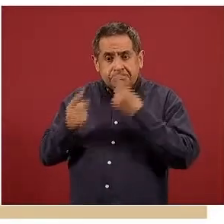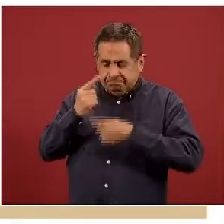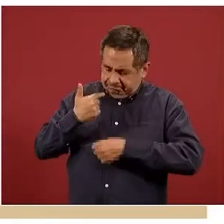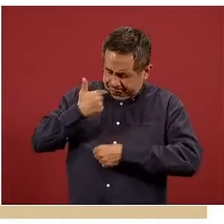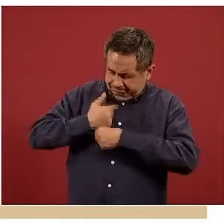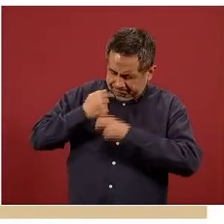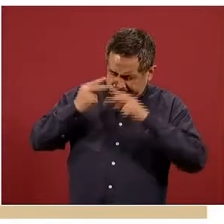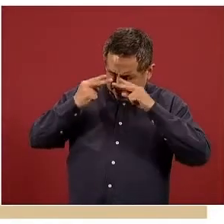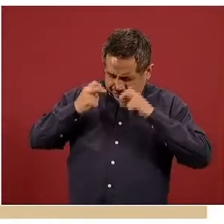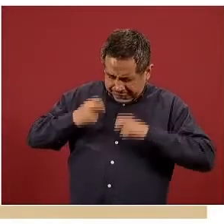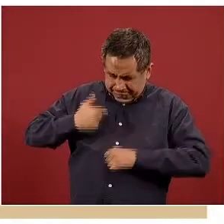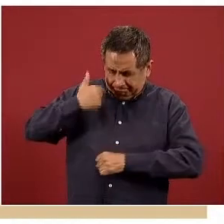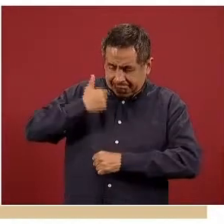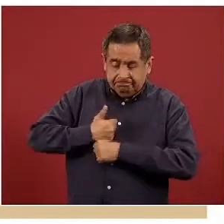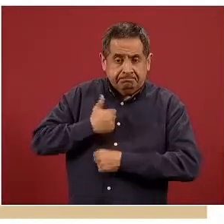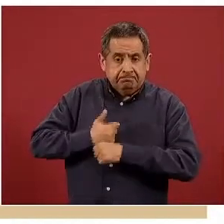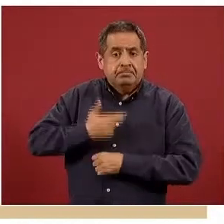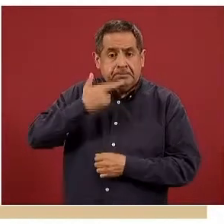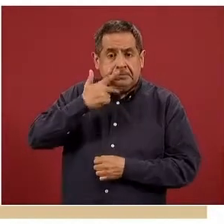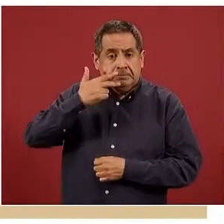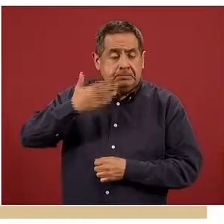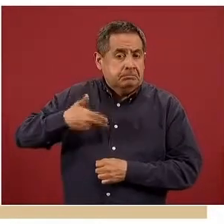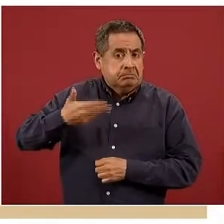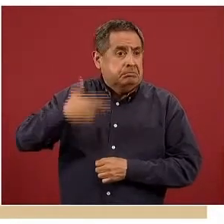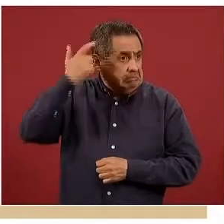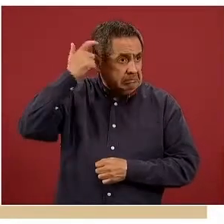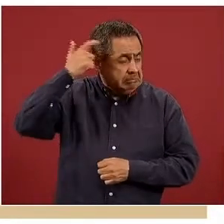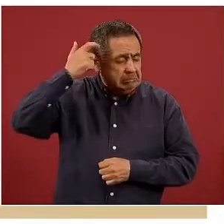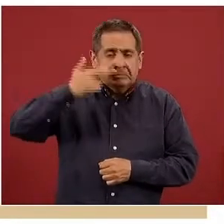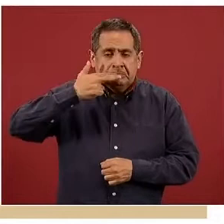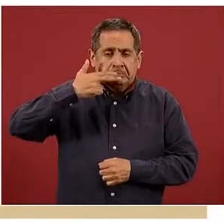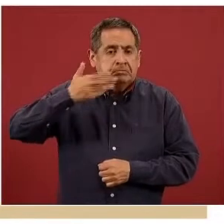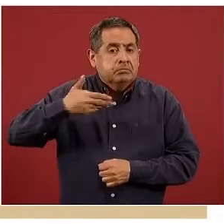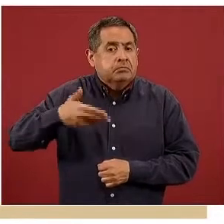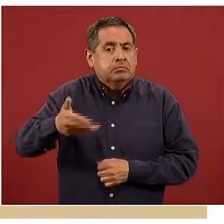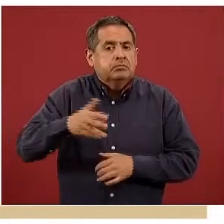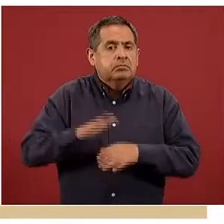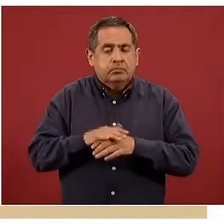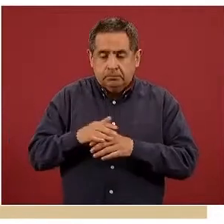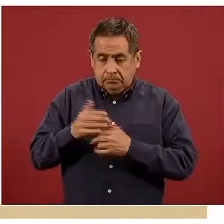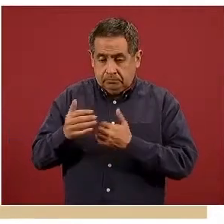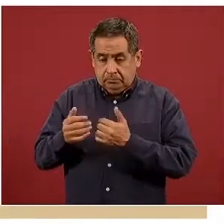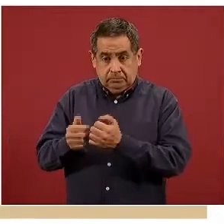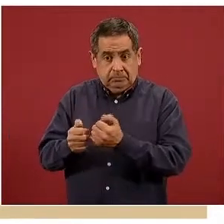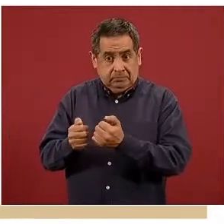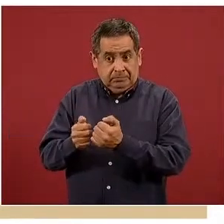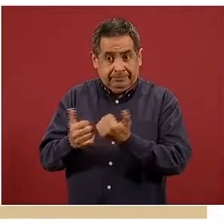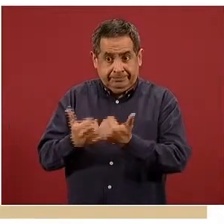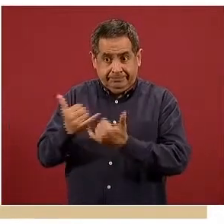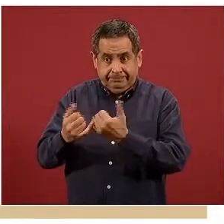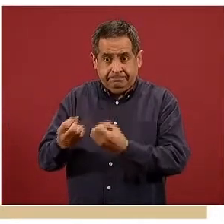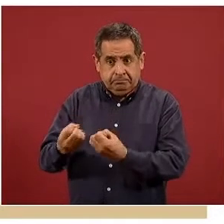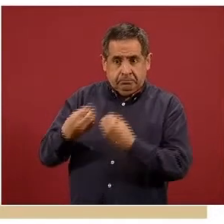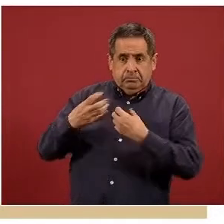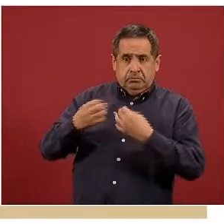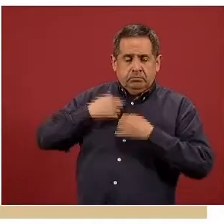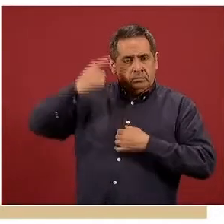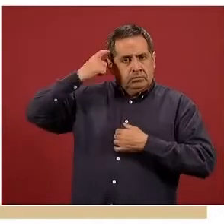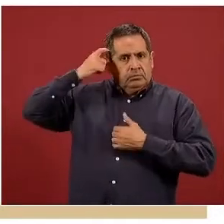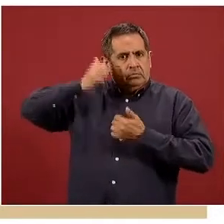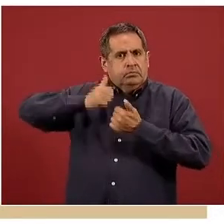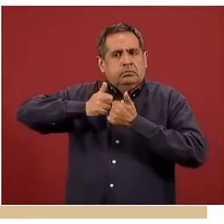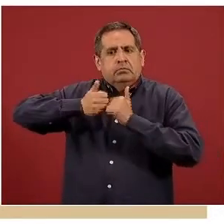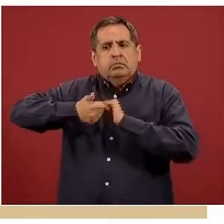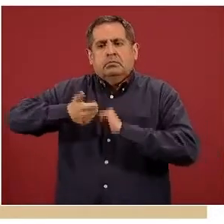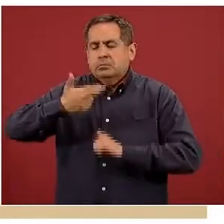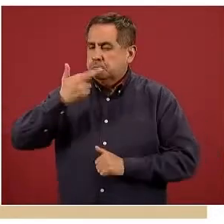de estas mejoras de funciones mentales, es cómo los videojuegos van a mejorar estas funciones. Primero que nada,